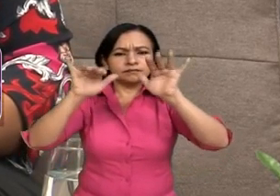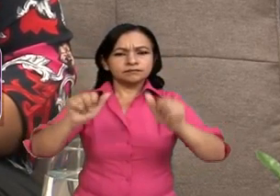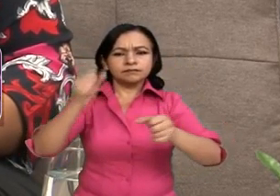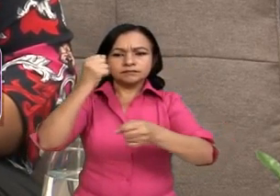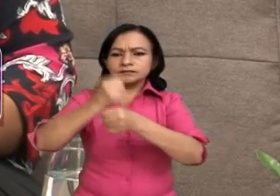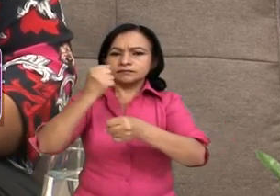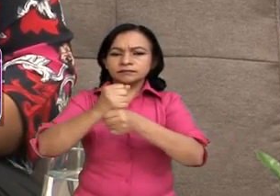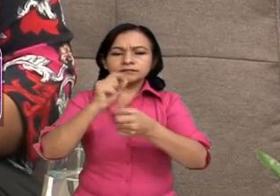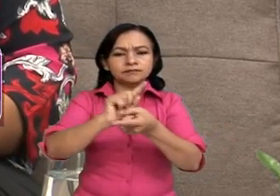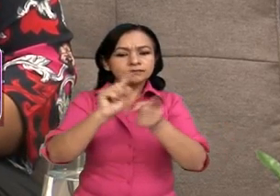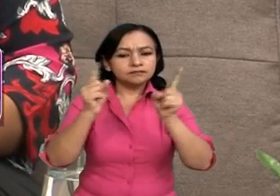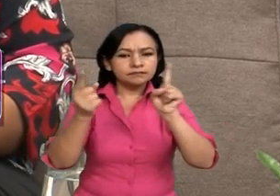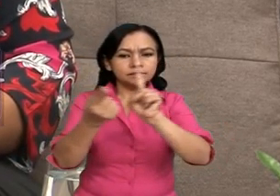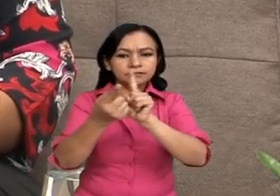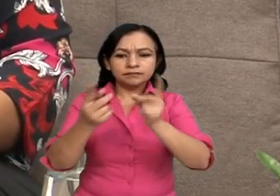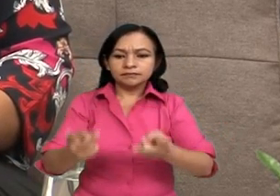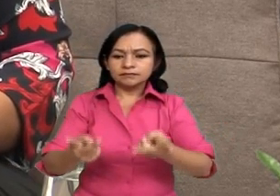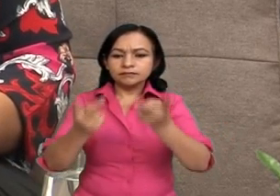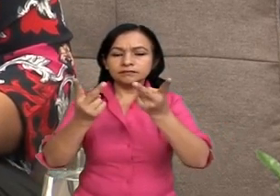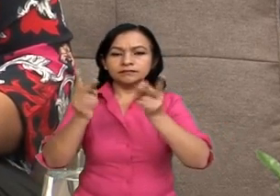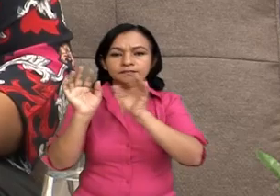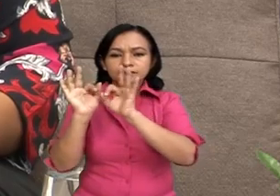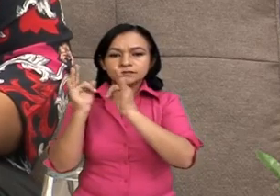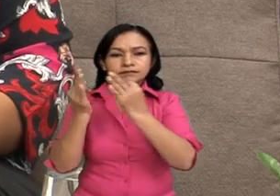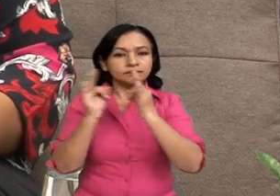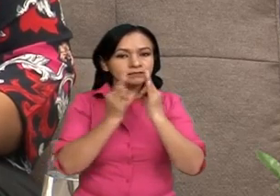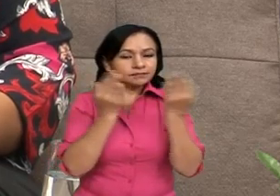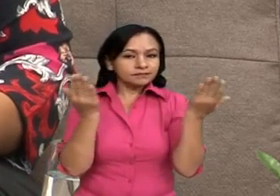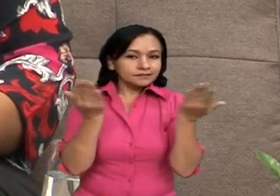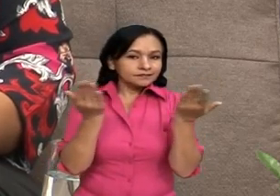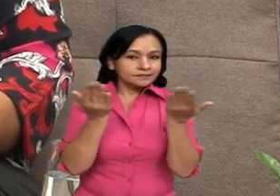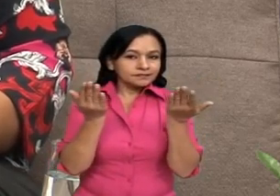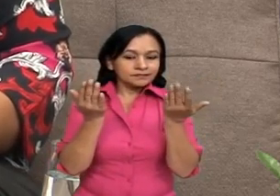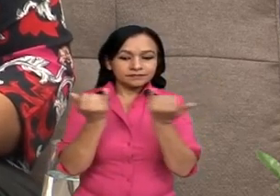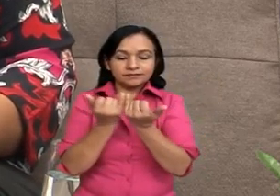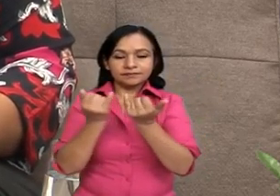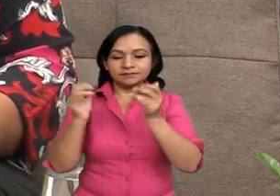vamos a transformar la vida de la familia y con ello la vida